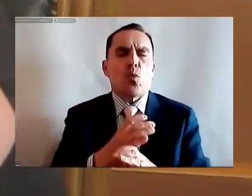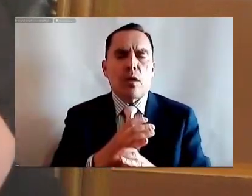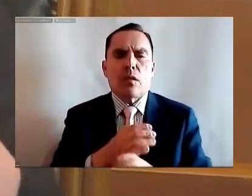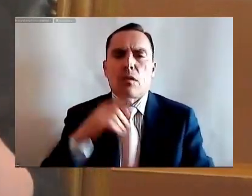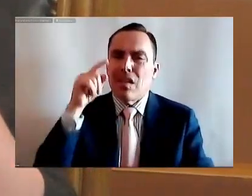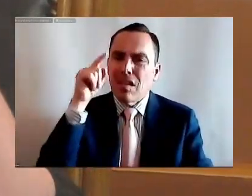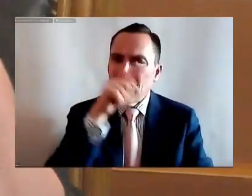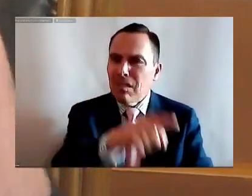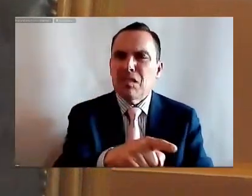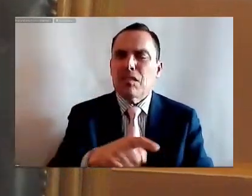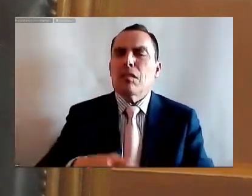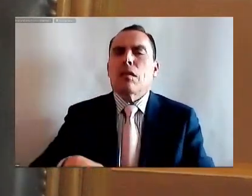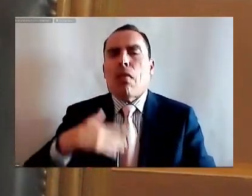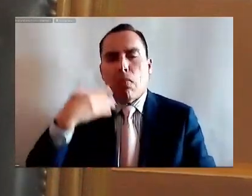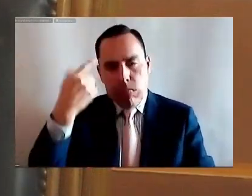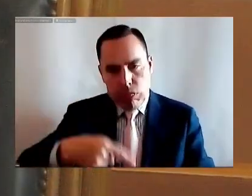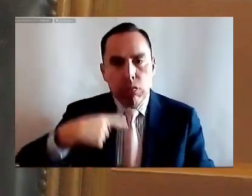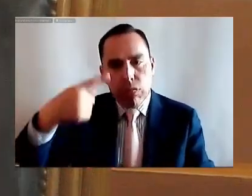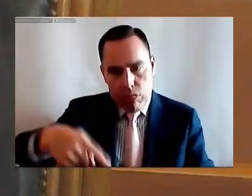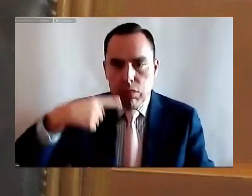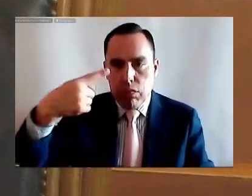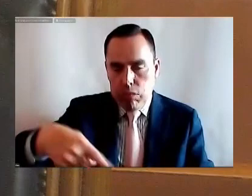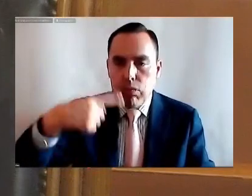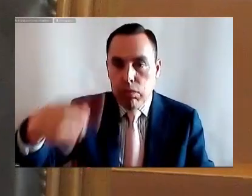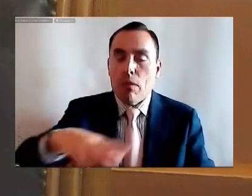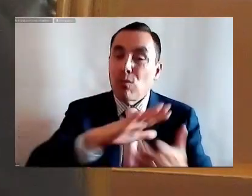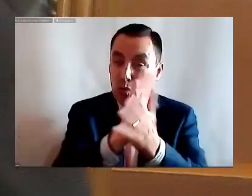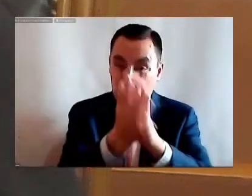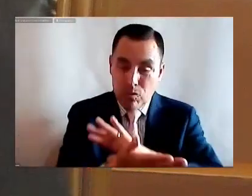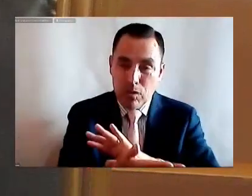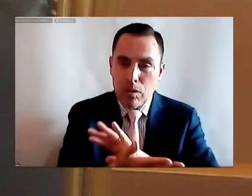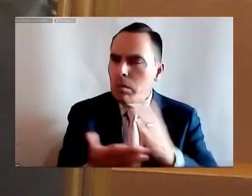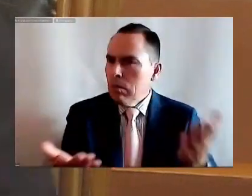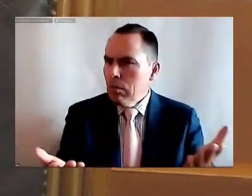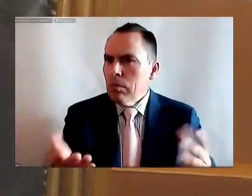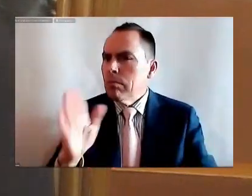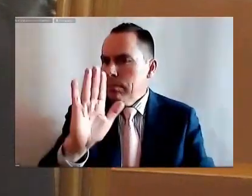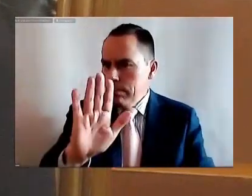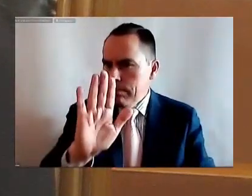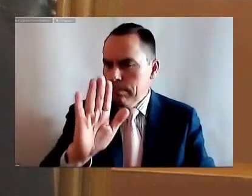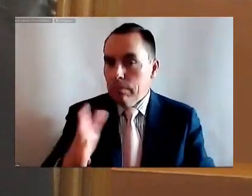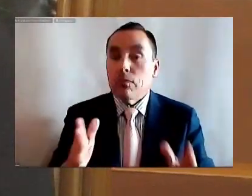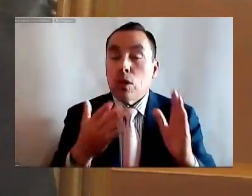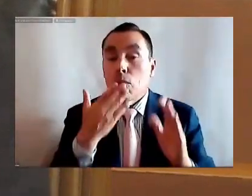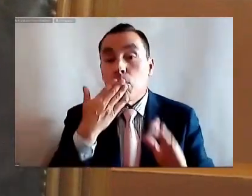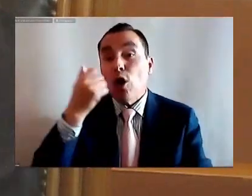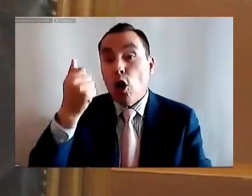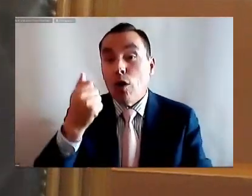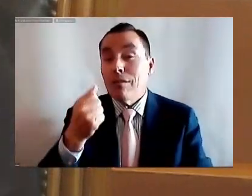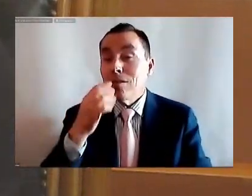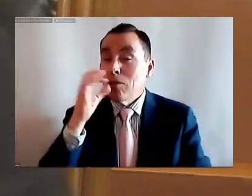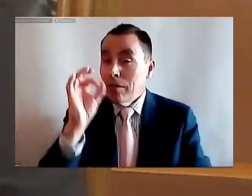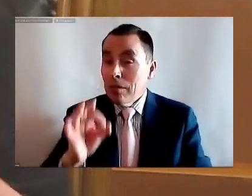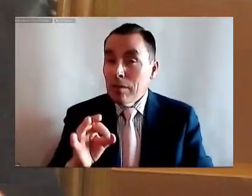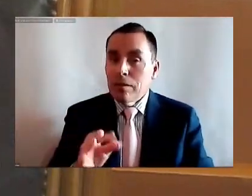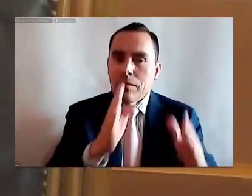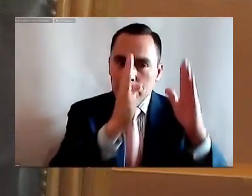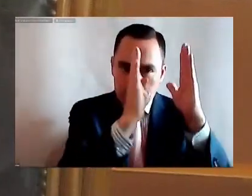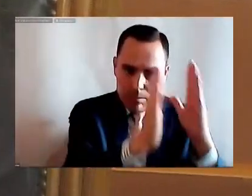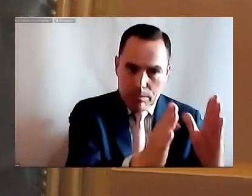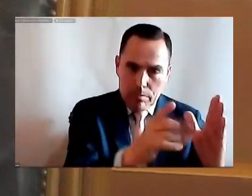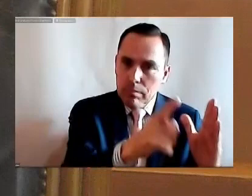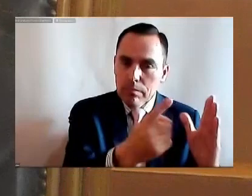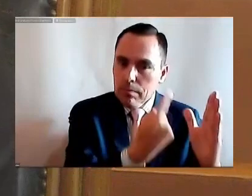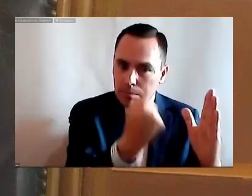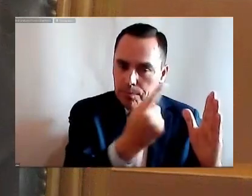sistémico, hay que ir por todo, pero también es interesante decir esto tiene que ver con la autonomía, con la